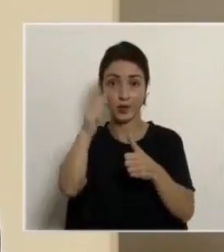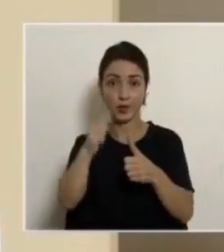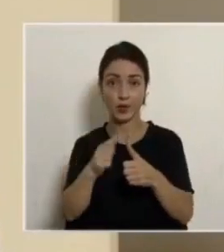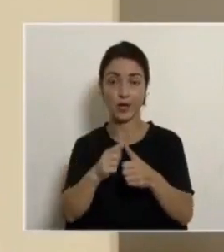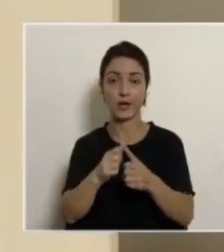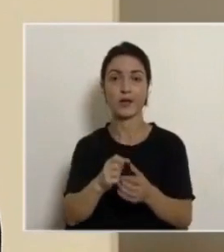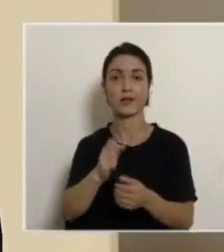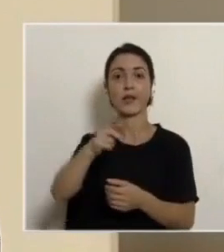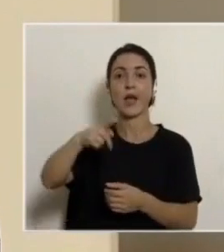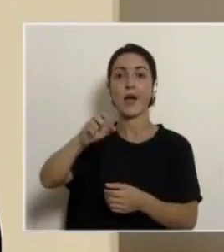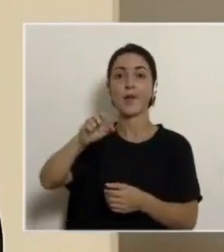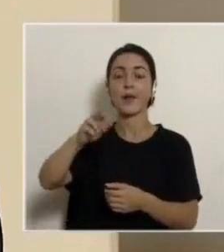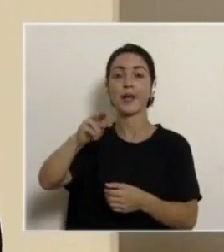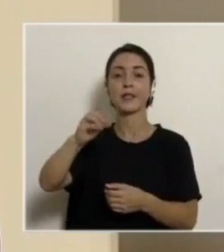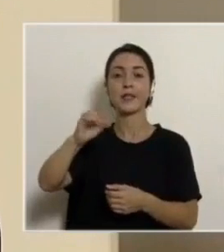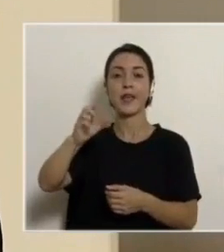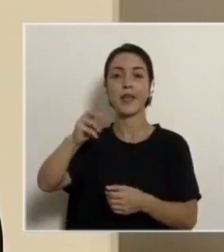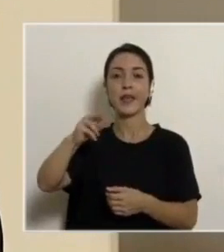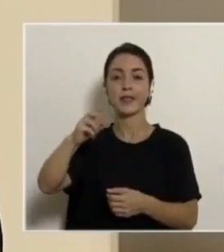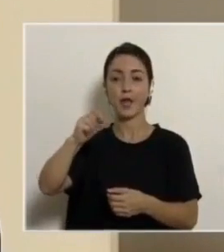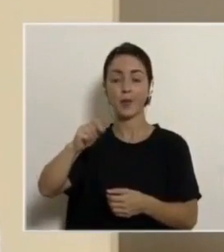sitio